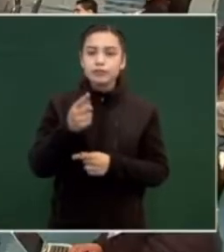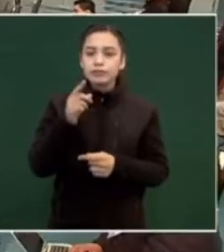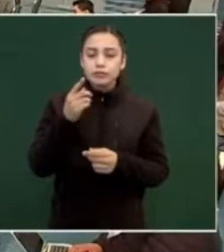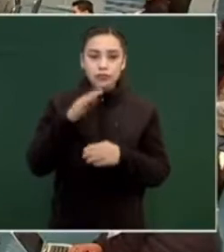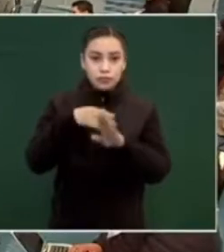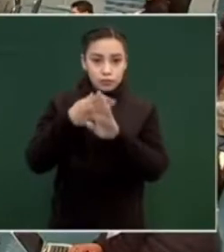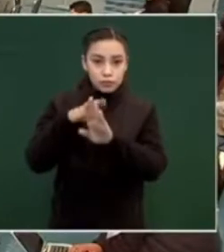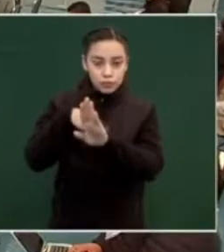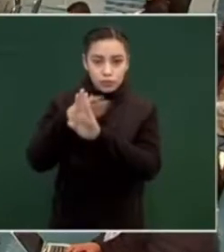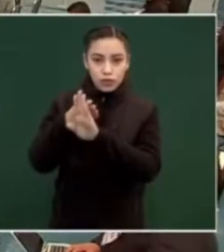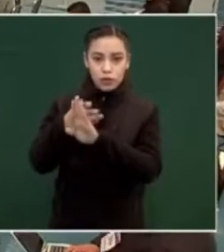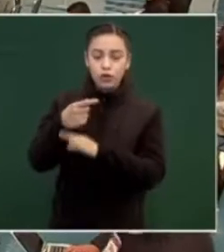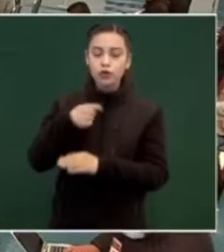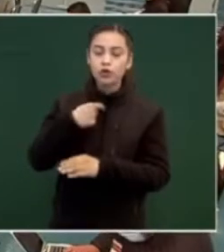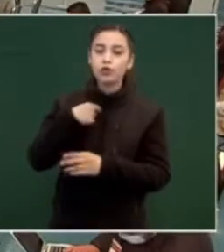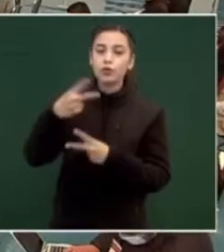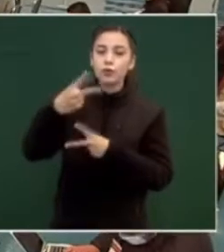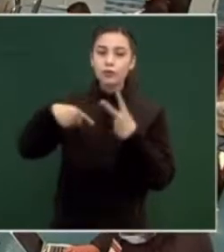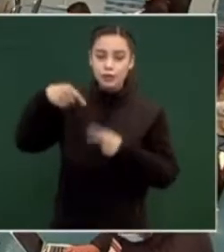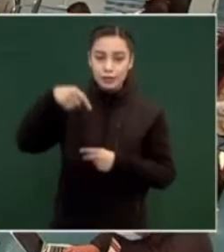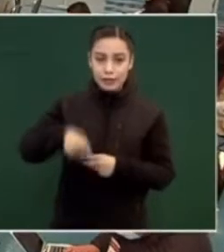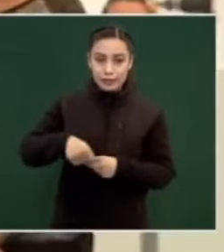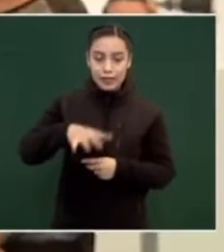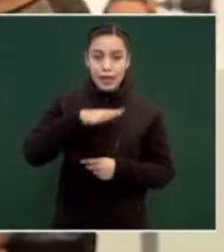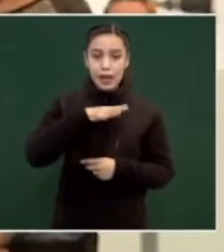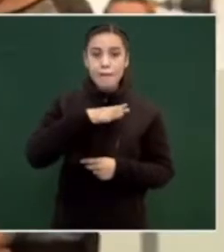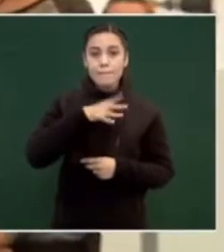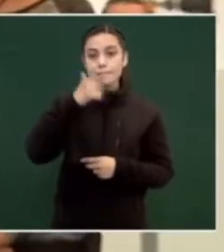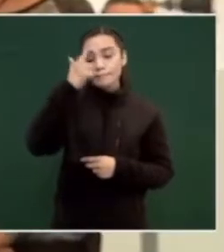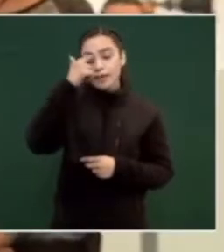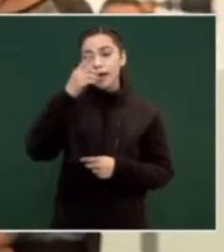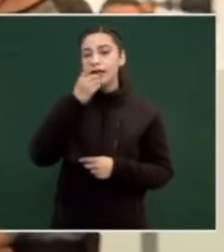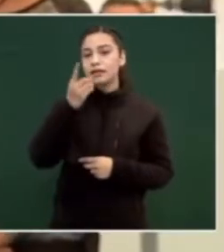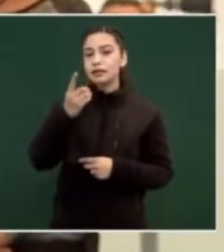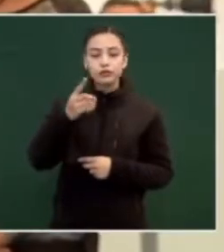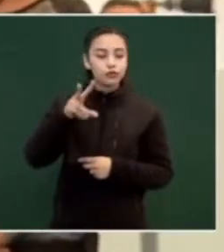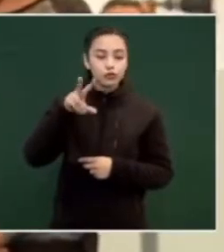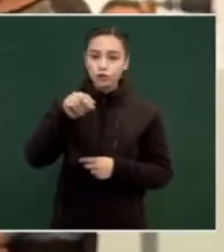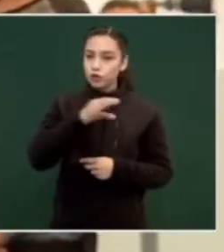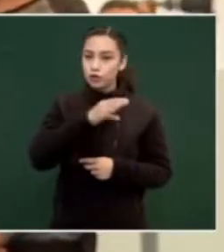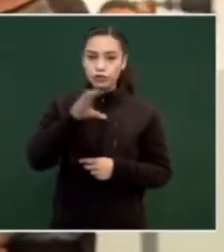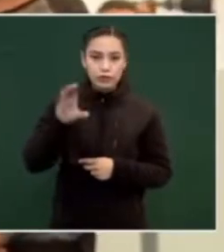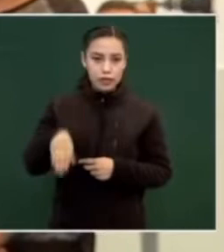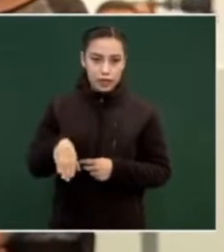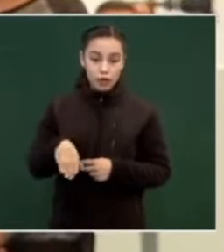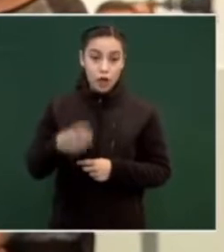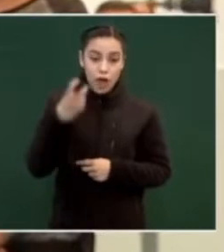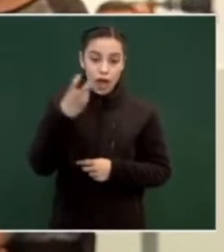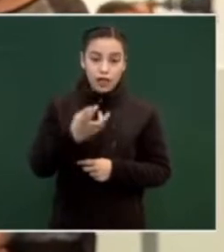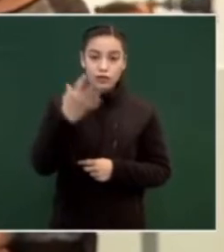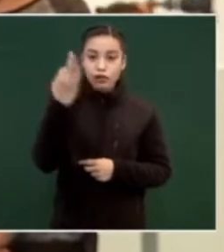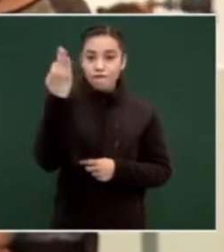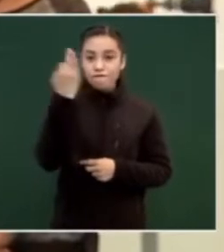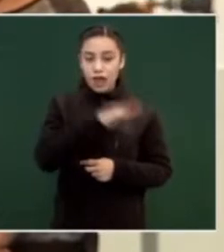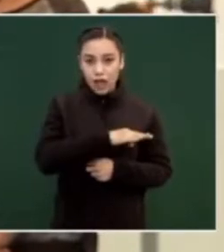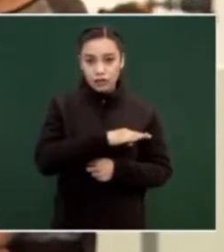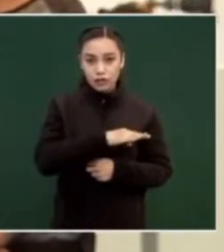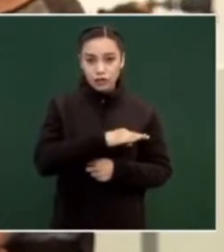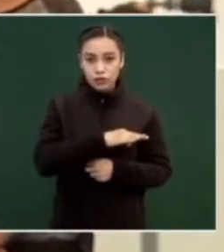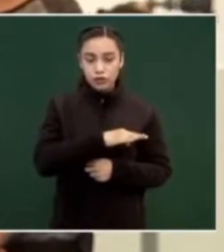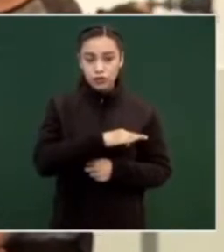que no es cierto que es falso y que no se vale que en este debate